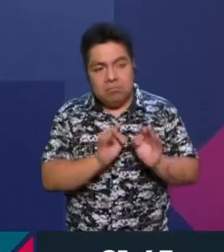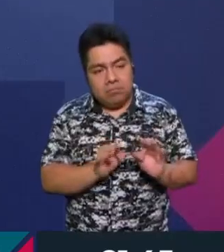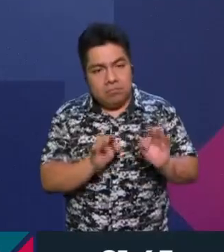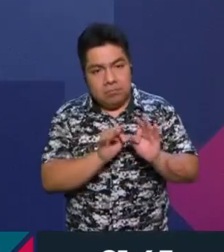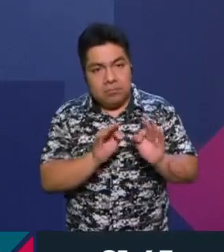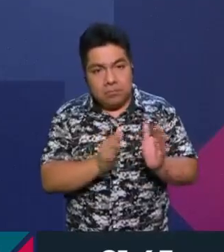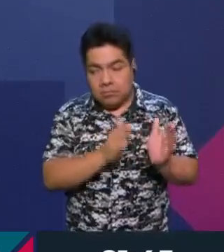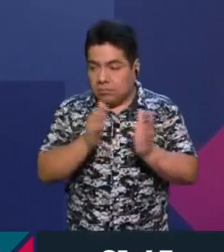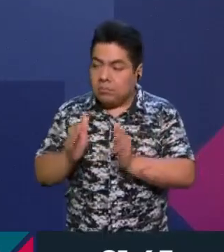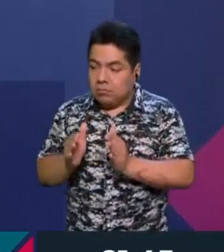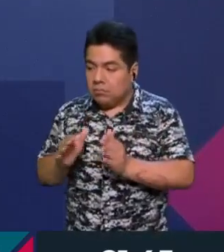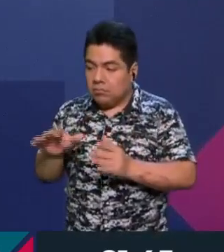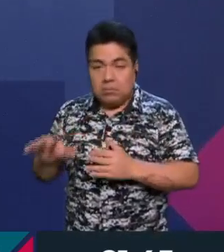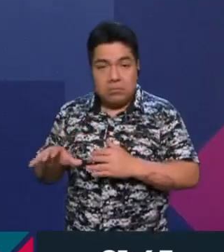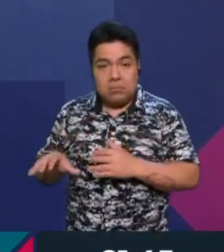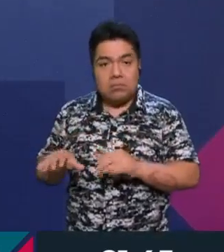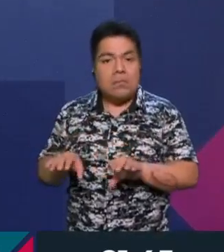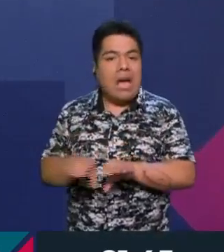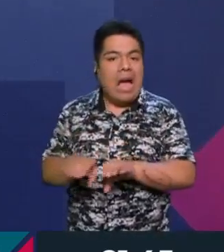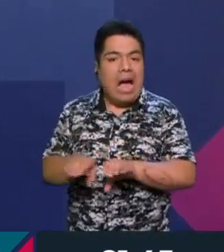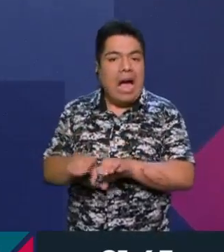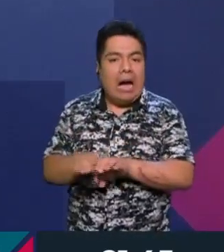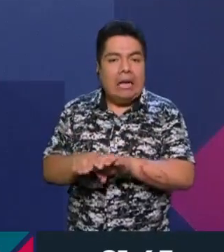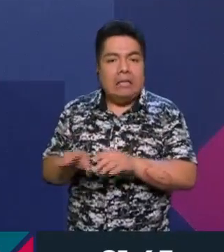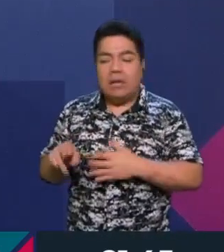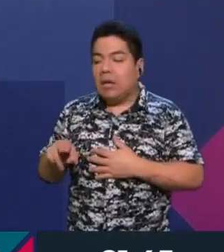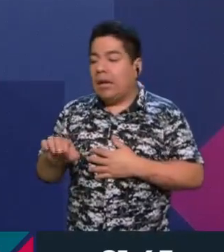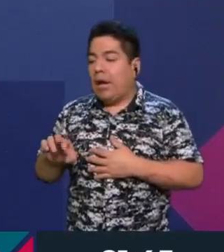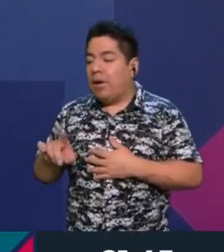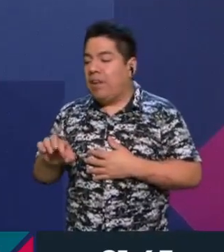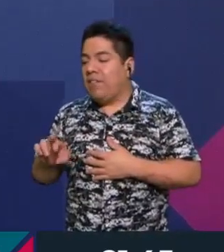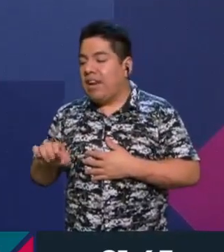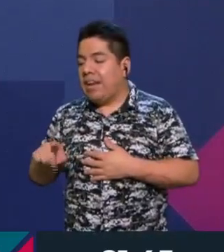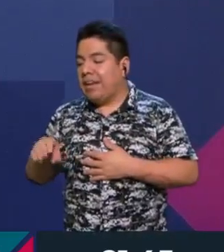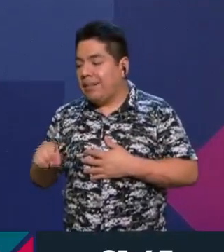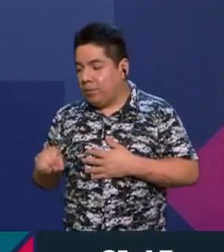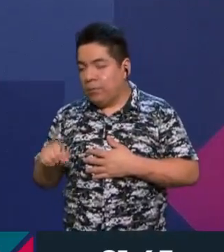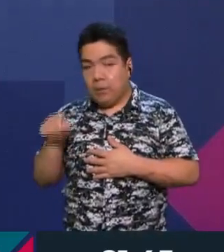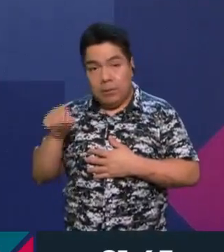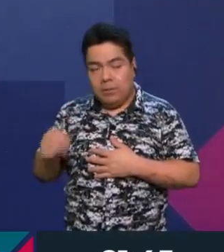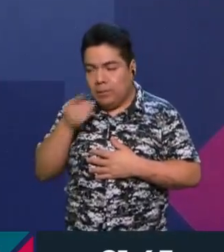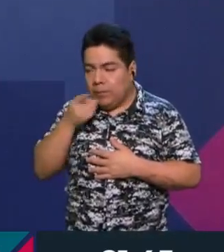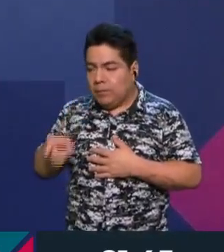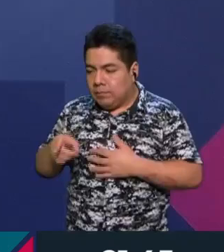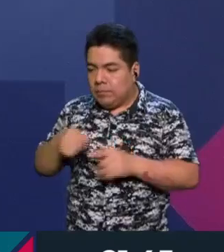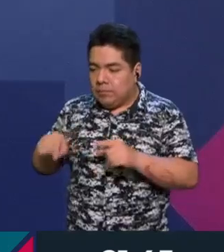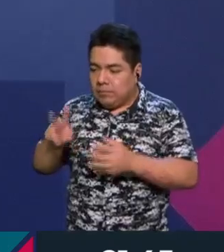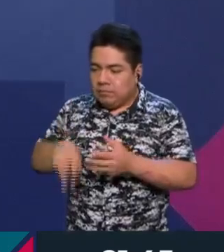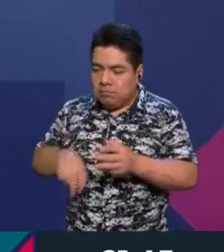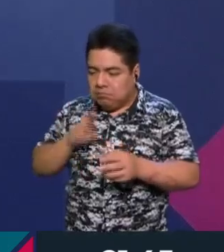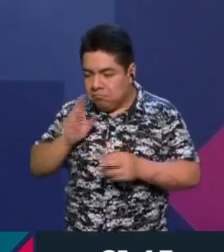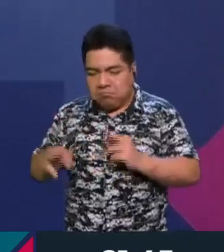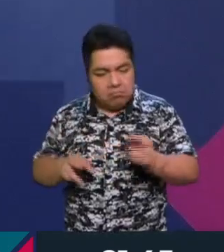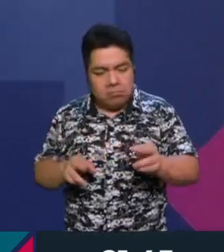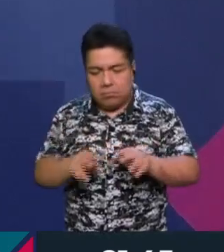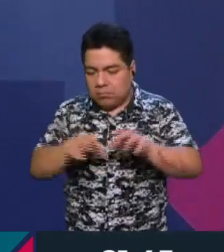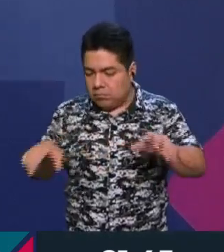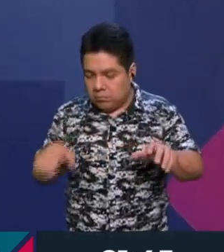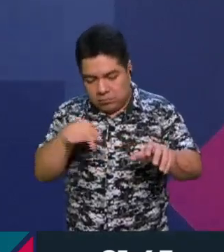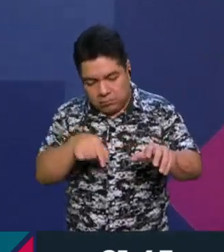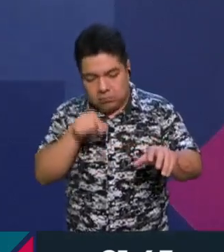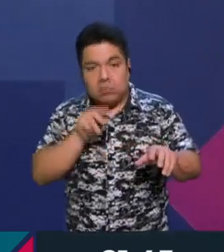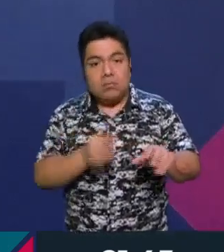fundamental, y por otro lado, cómo el neoliberalismo da respuesta a esta realidad. Una tercera